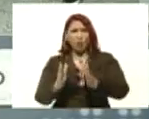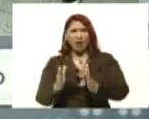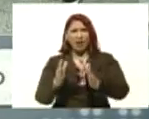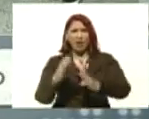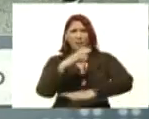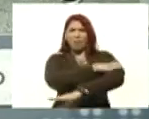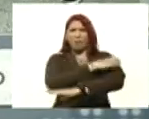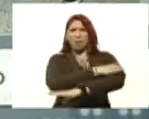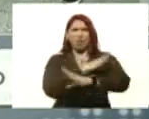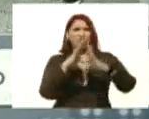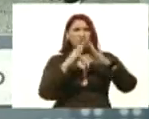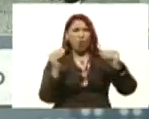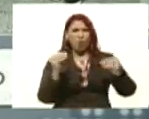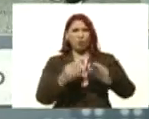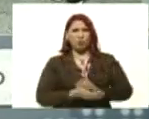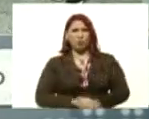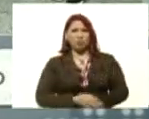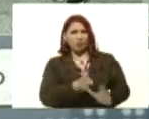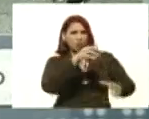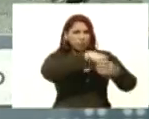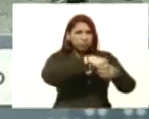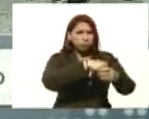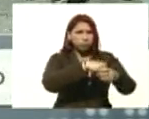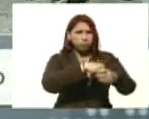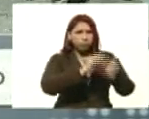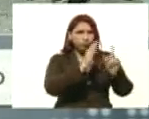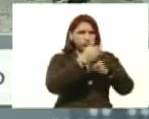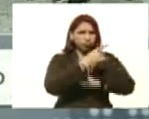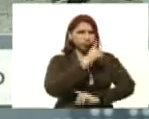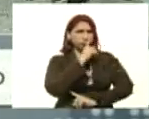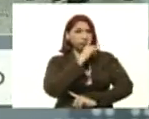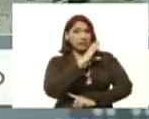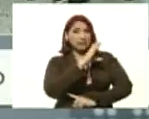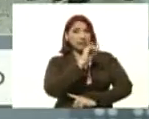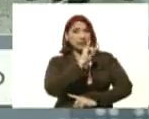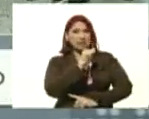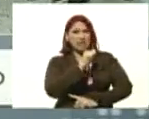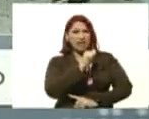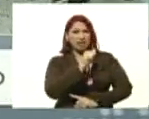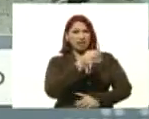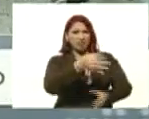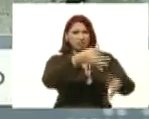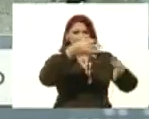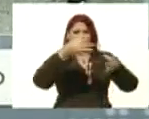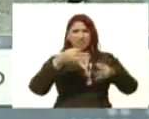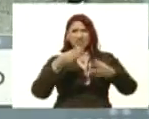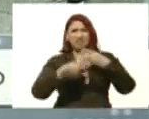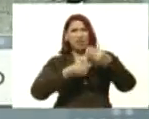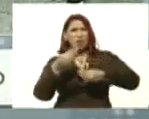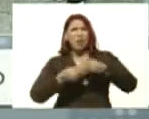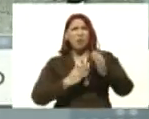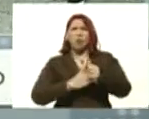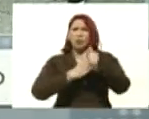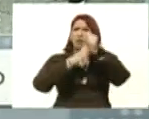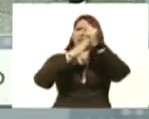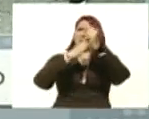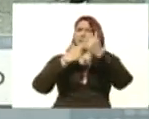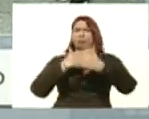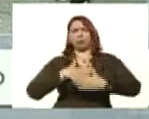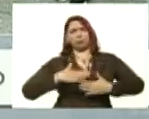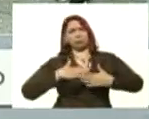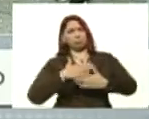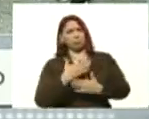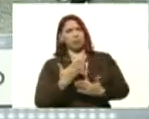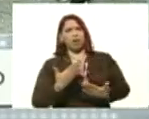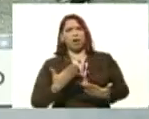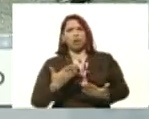derecha. Todos son agentes de la CIA. Y los vine a presentar como líderes potables, que les importa